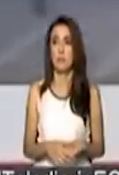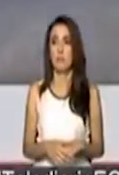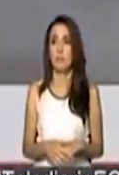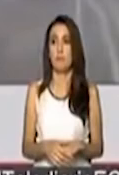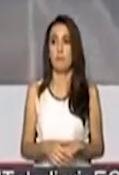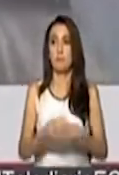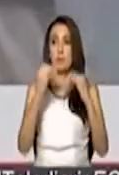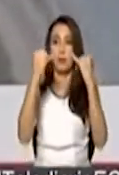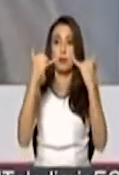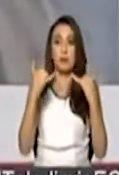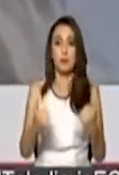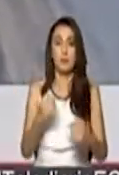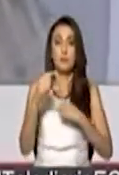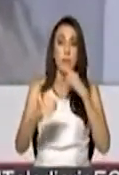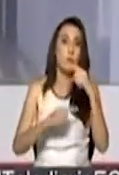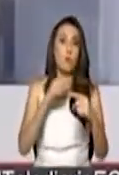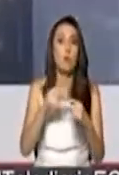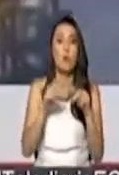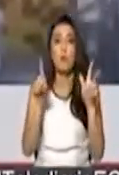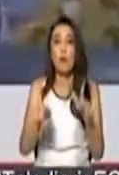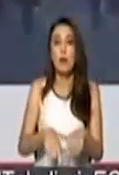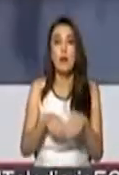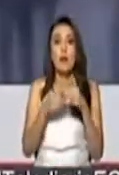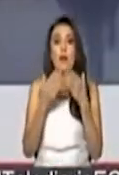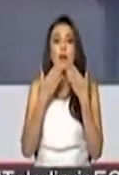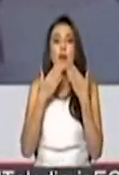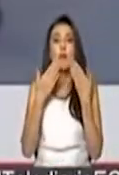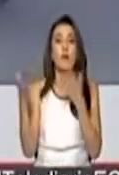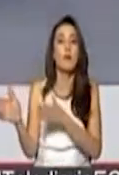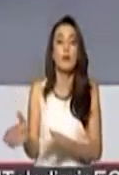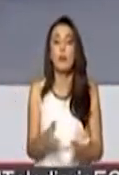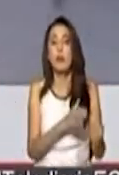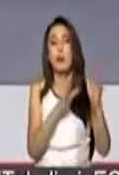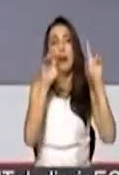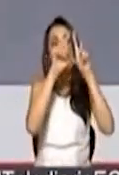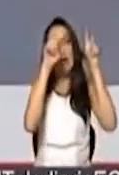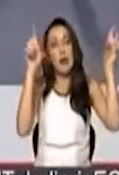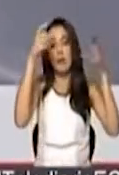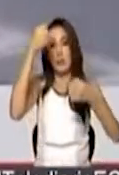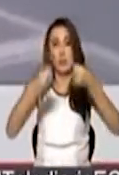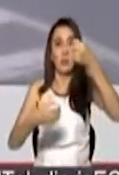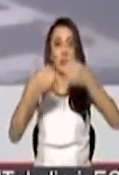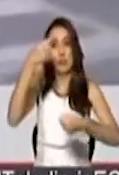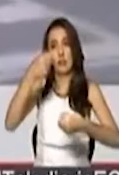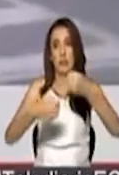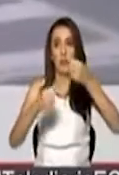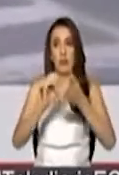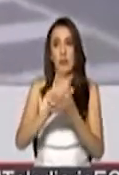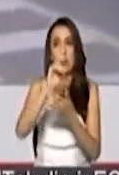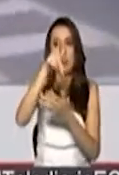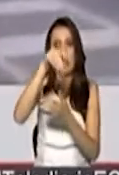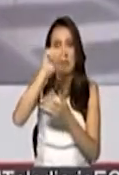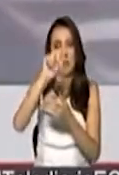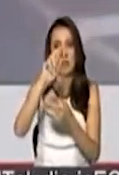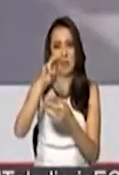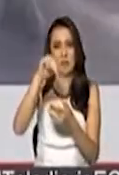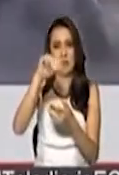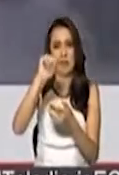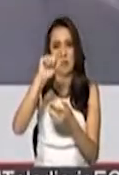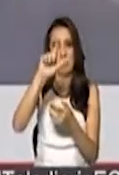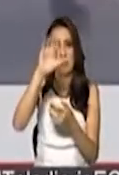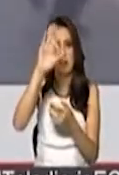Este es el momento en el que los manifestantes irrumpen en las instalaciones de la empresa de lácteos Parmalat en la localidad de Lazo, en la provincia de